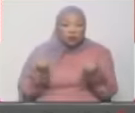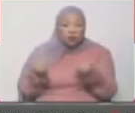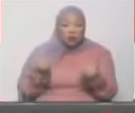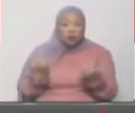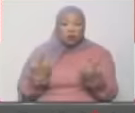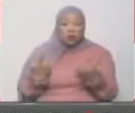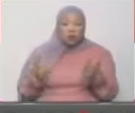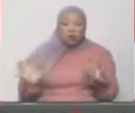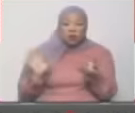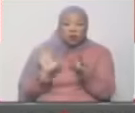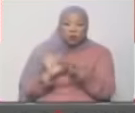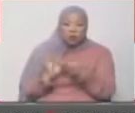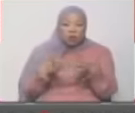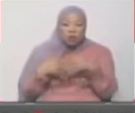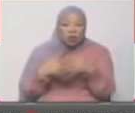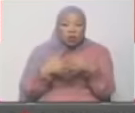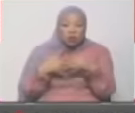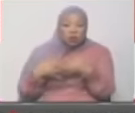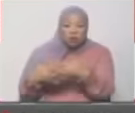está unido.